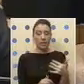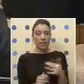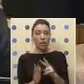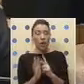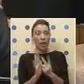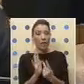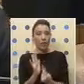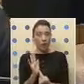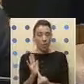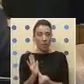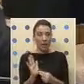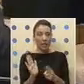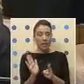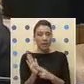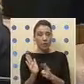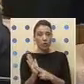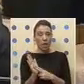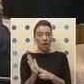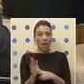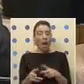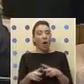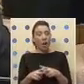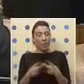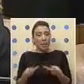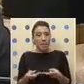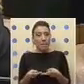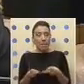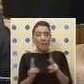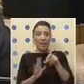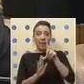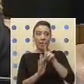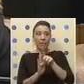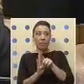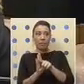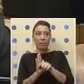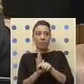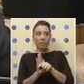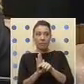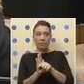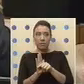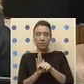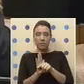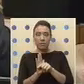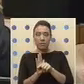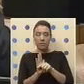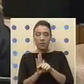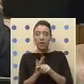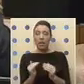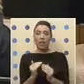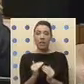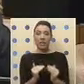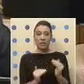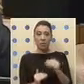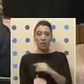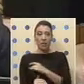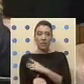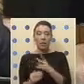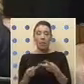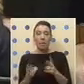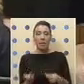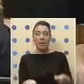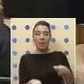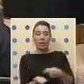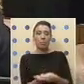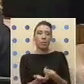reforma tributaria, que es una herramienta que permite reducir la grave desigualdad en Chile y permite